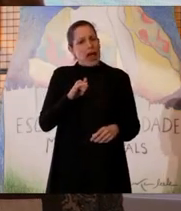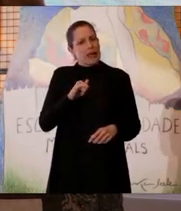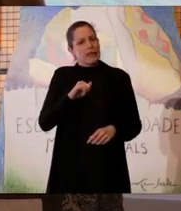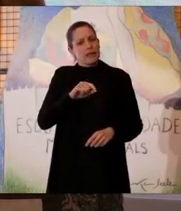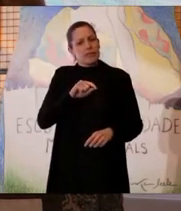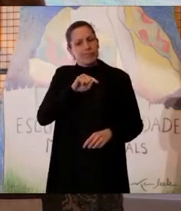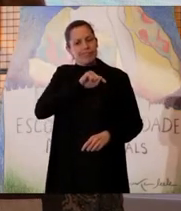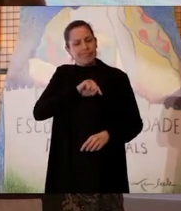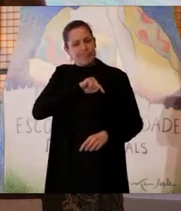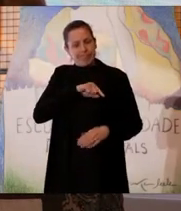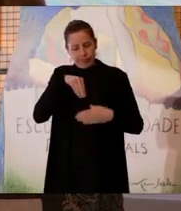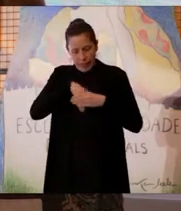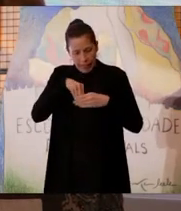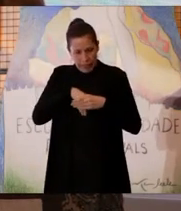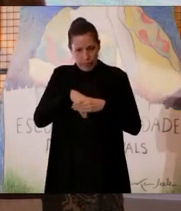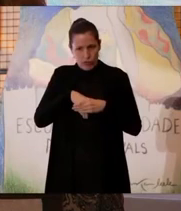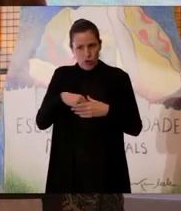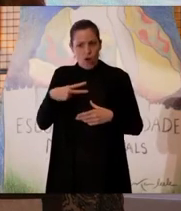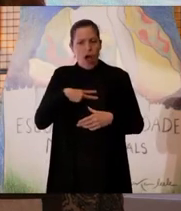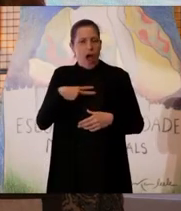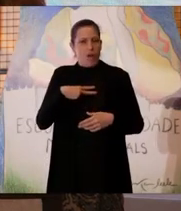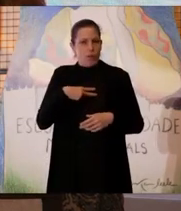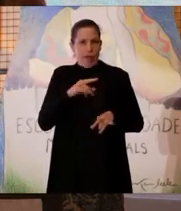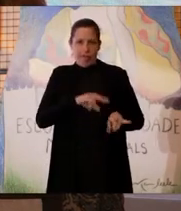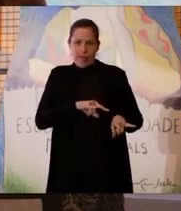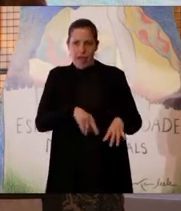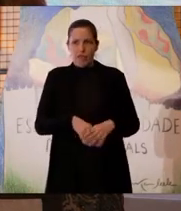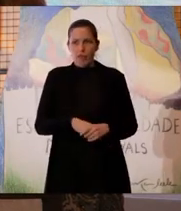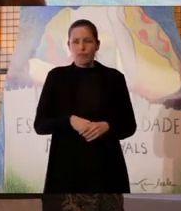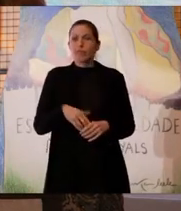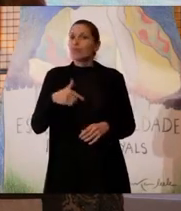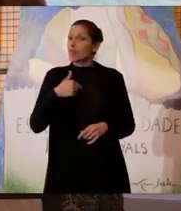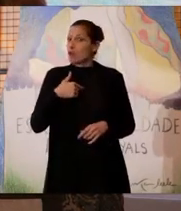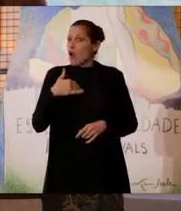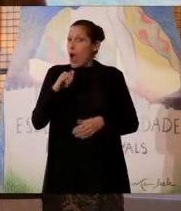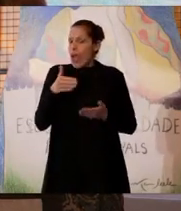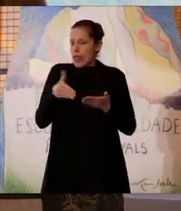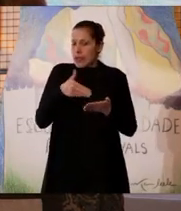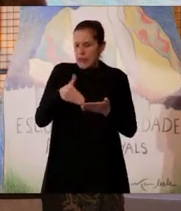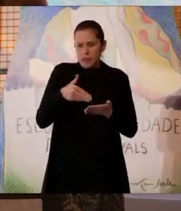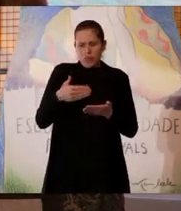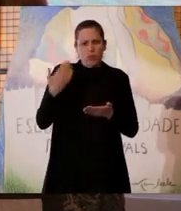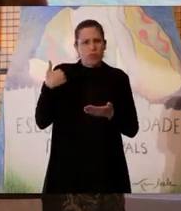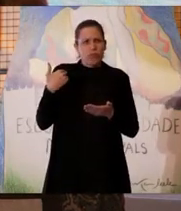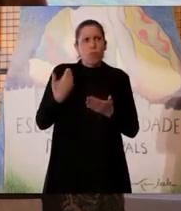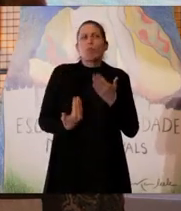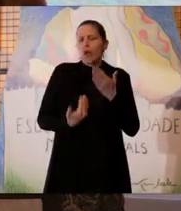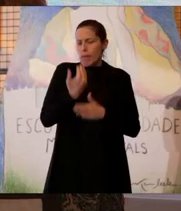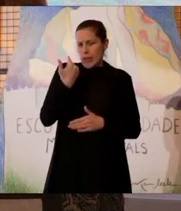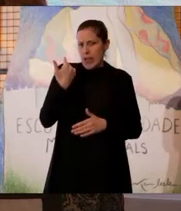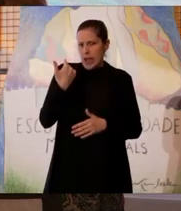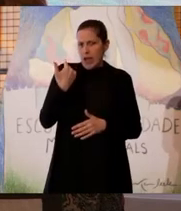abogada vale Yo sabéis O sea no solo tengo un libro lo comentaba antes en el en el por la mañana